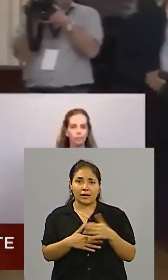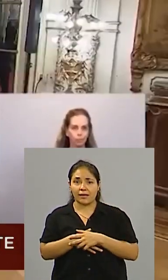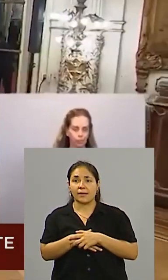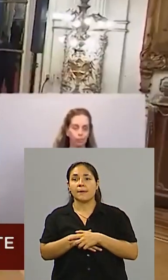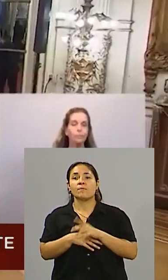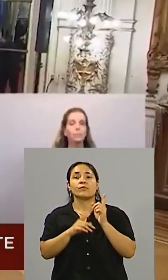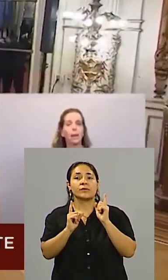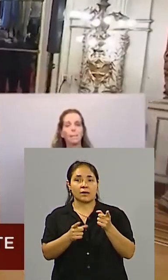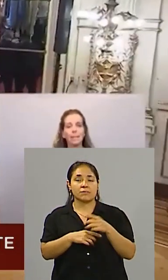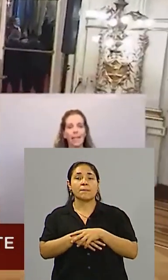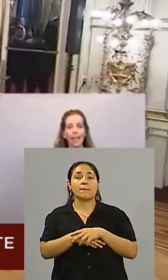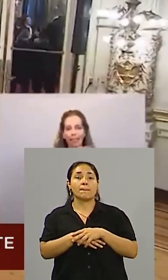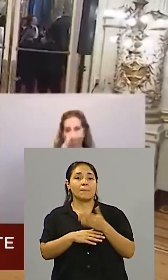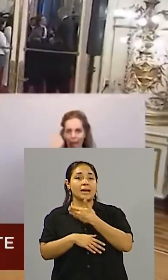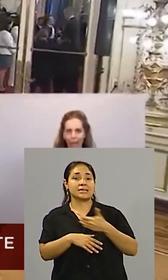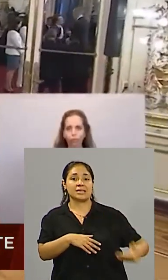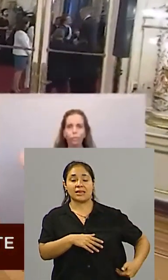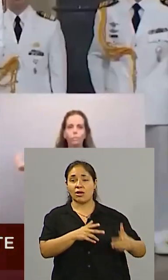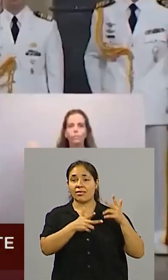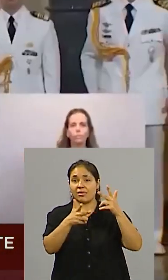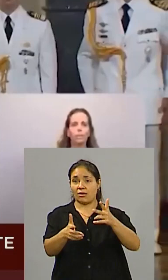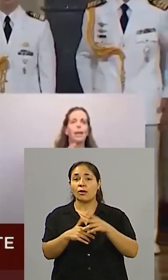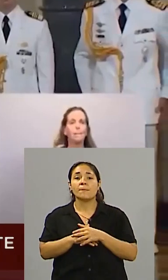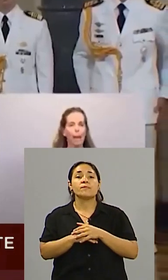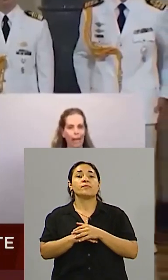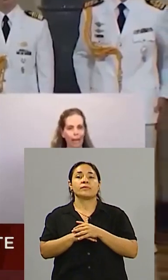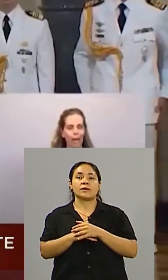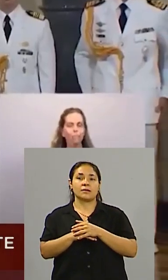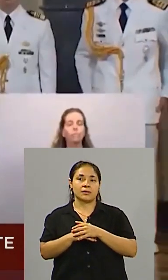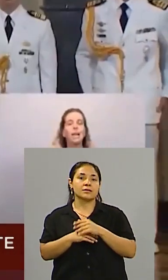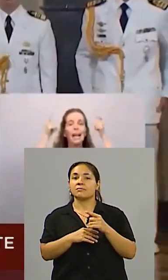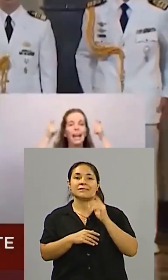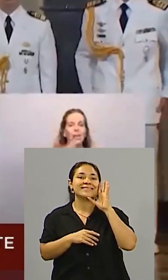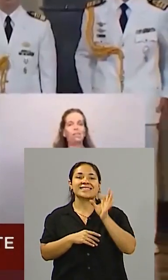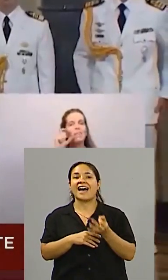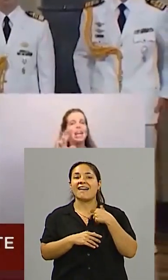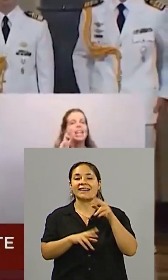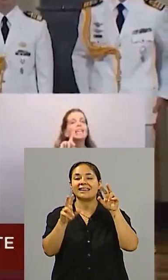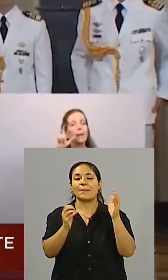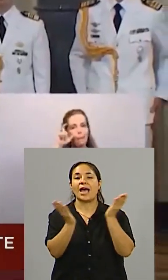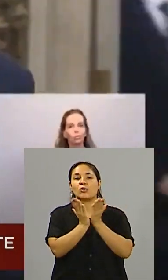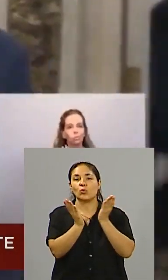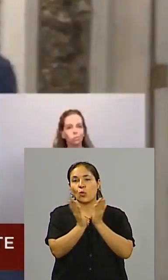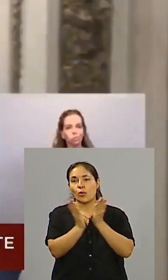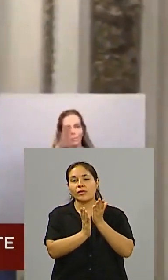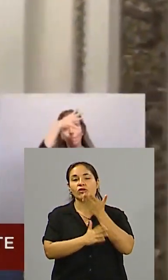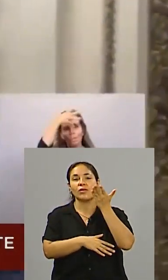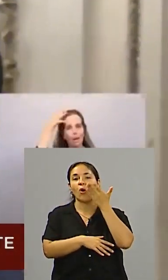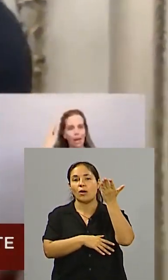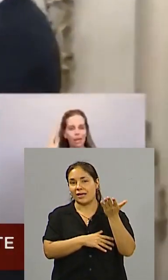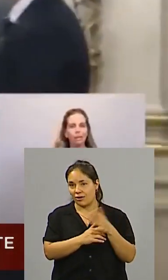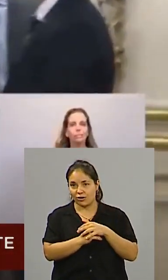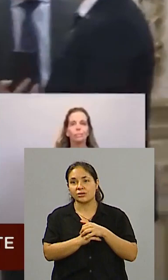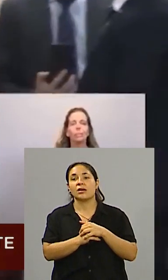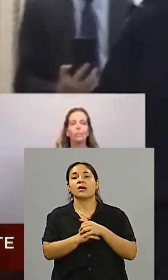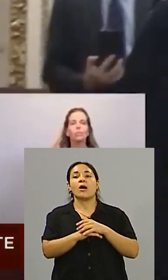como el que hice al principio, hay que tener elementos teóricos que el conjunto de la población no tiene. La publicidad opera sobre el primer